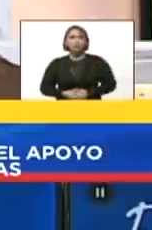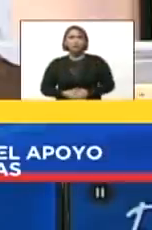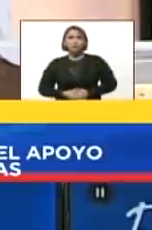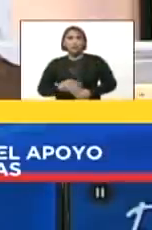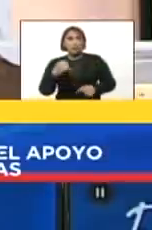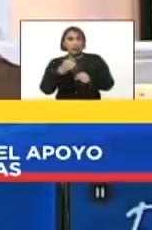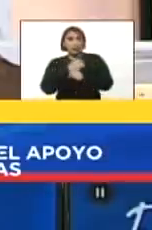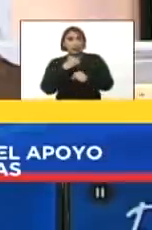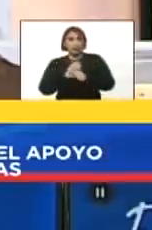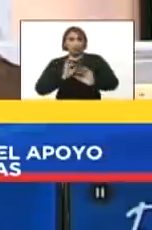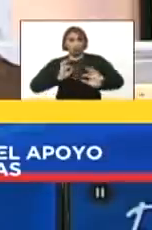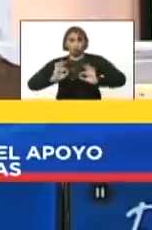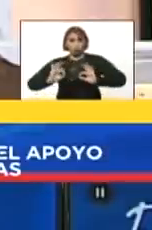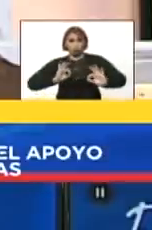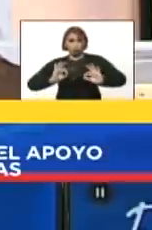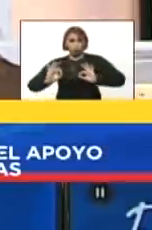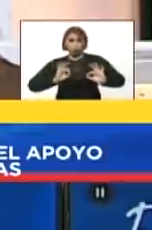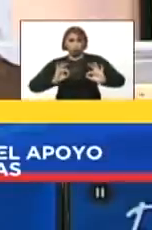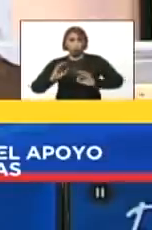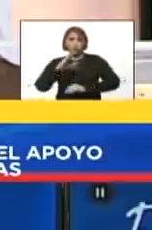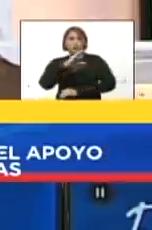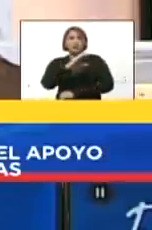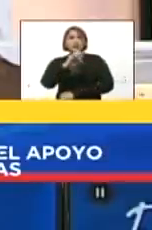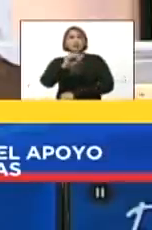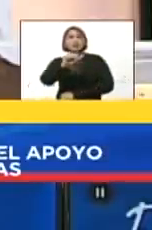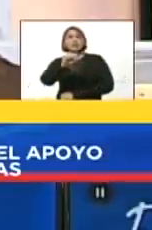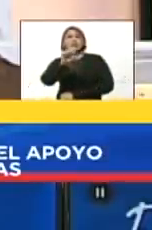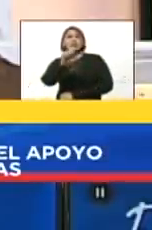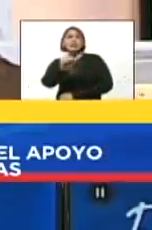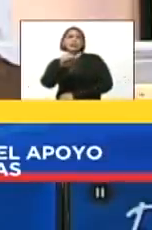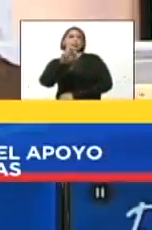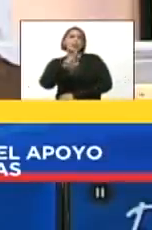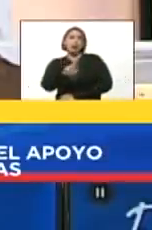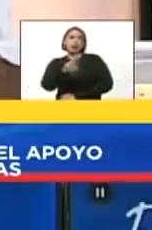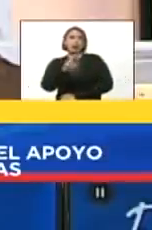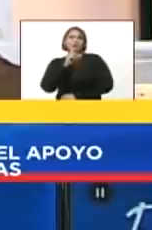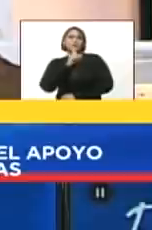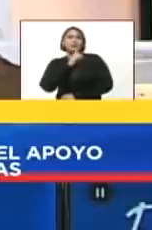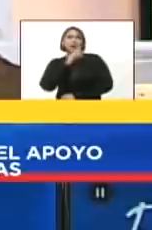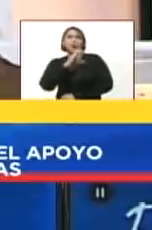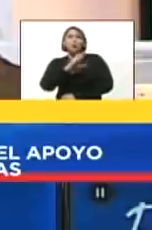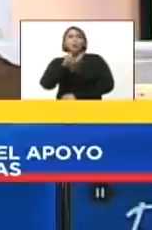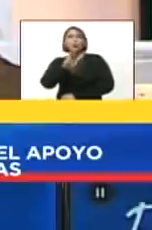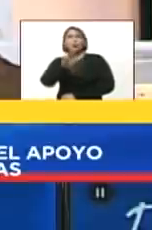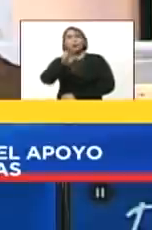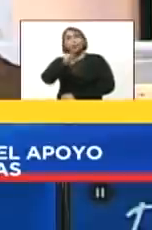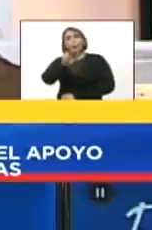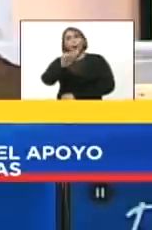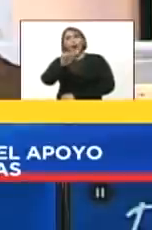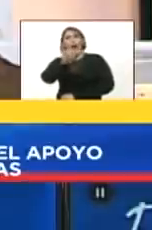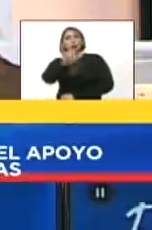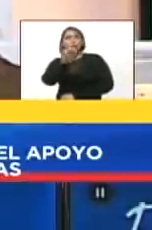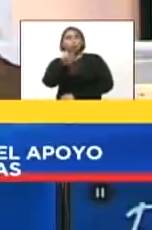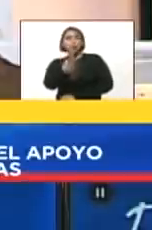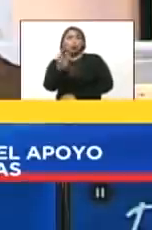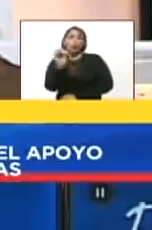es una obra de teatro de César Rengifo llamado Curayú o El Vencedor.